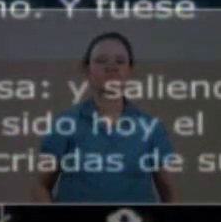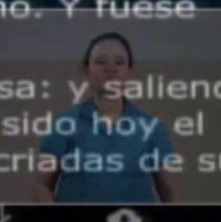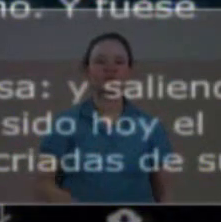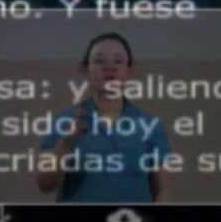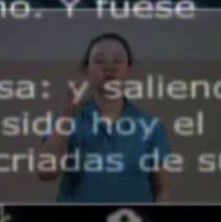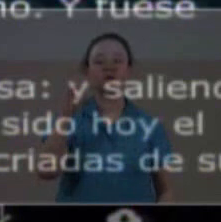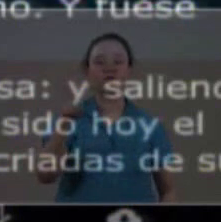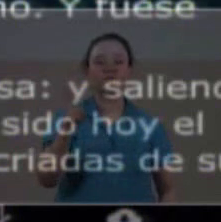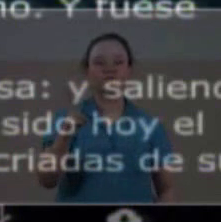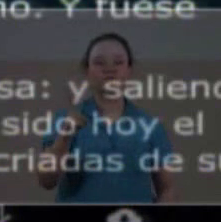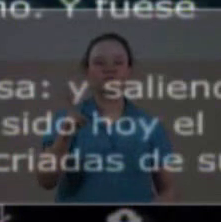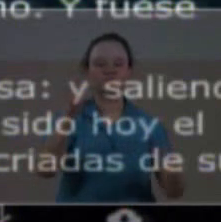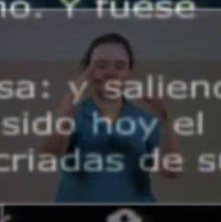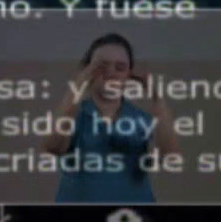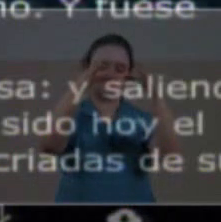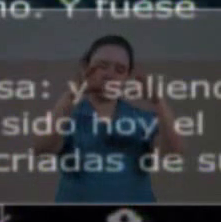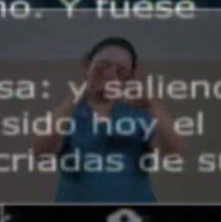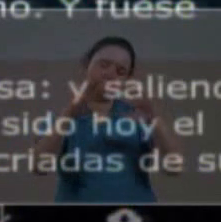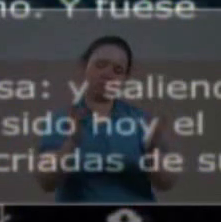y un frasco de vino.